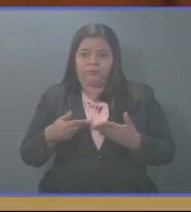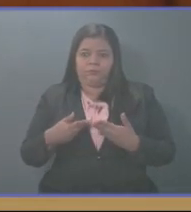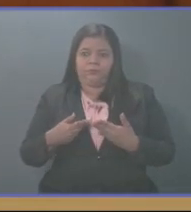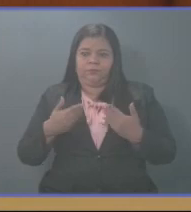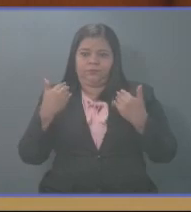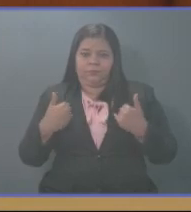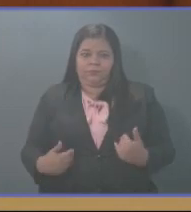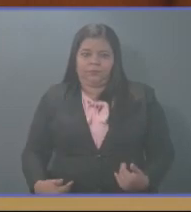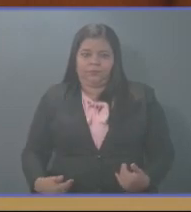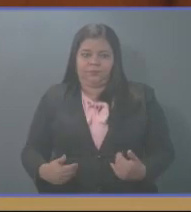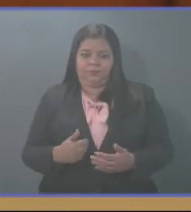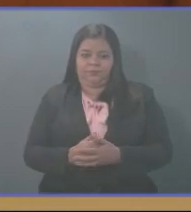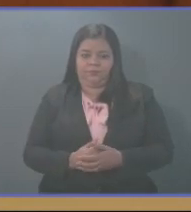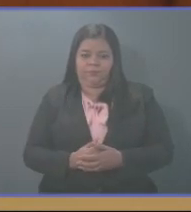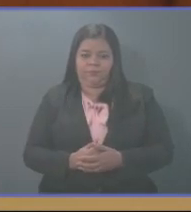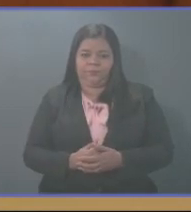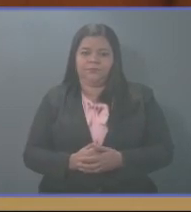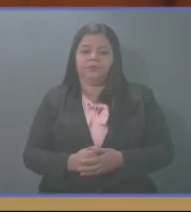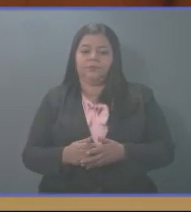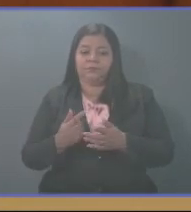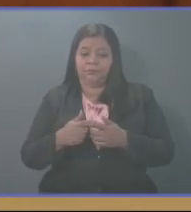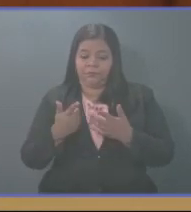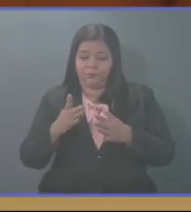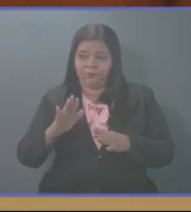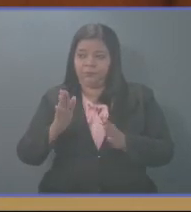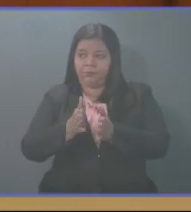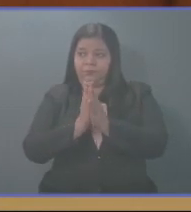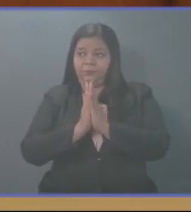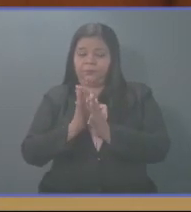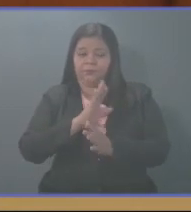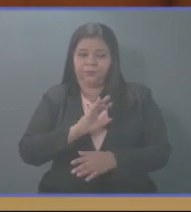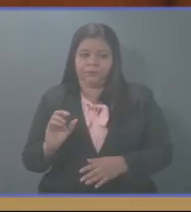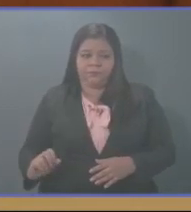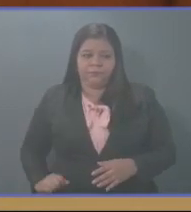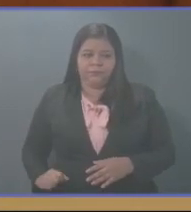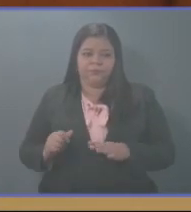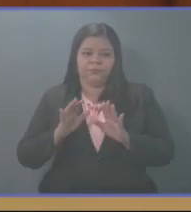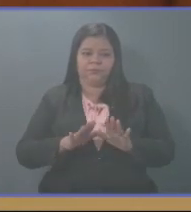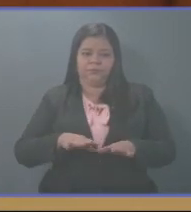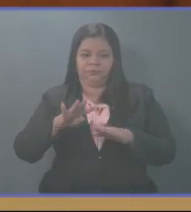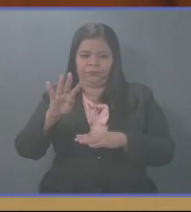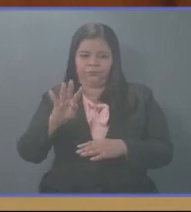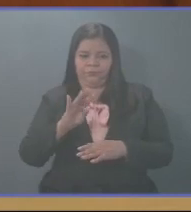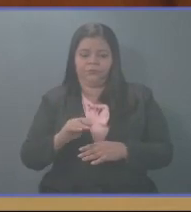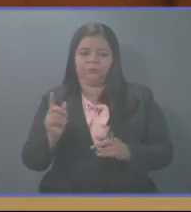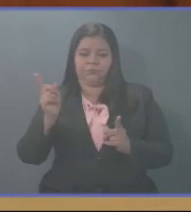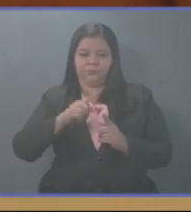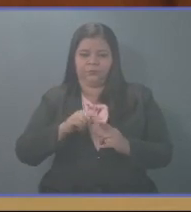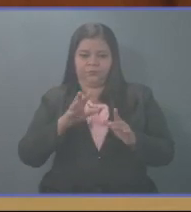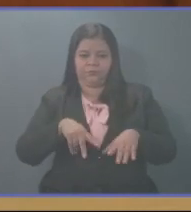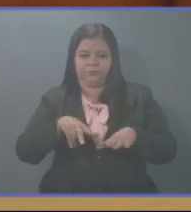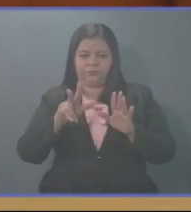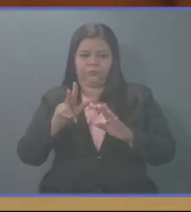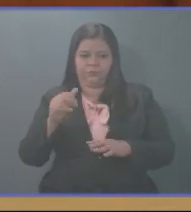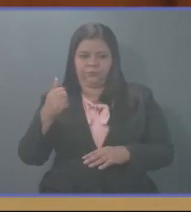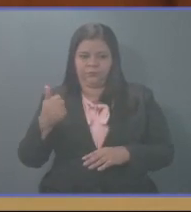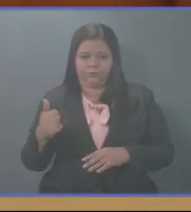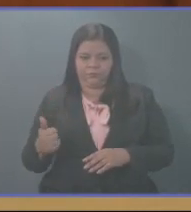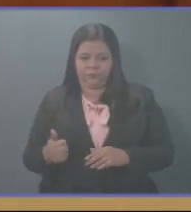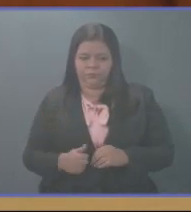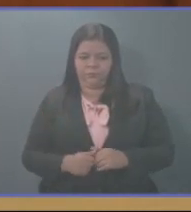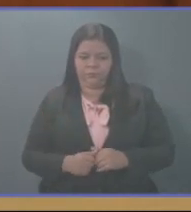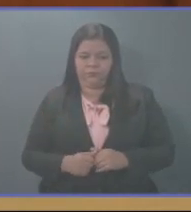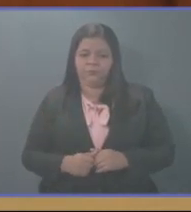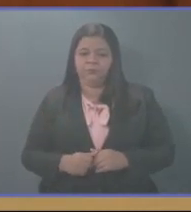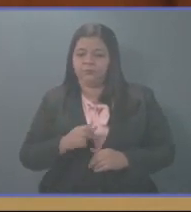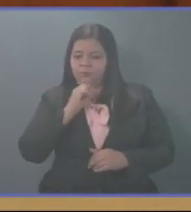internos acerca de su visita a El Salvador, que tuvo lugar entre el 14 y el 18 de agosto de 2017,